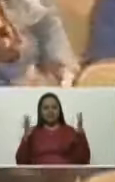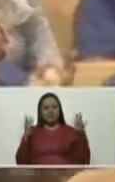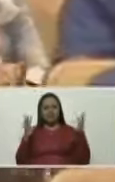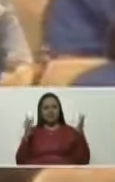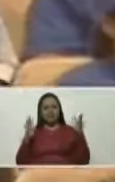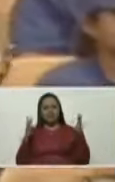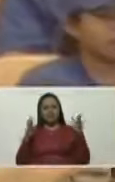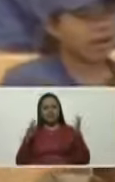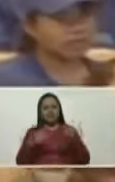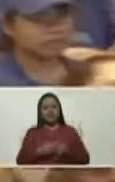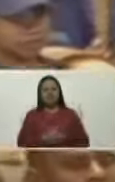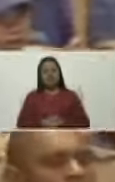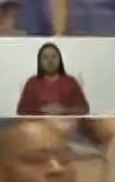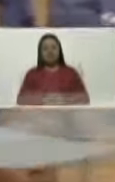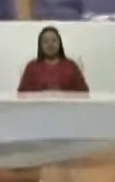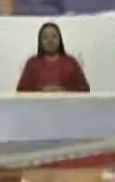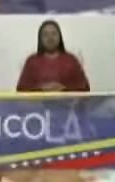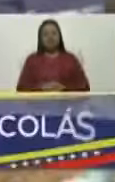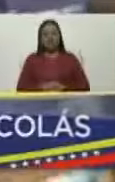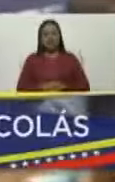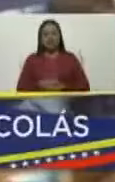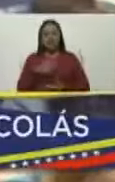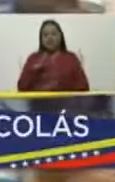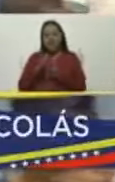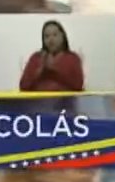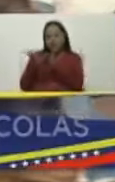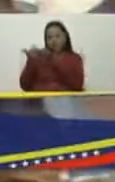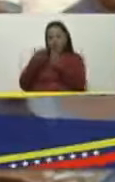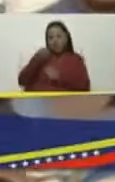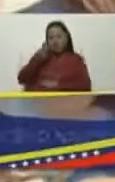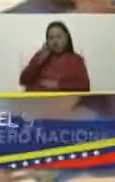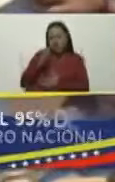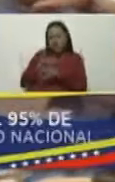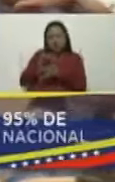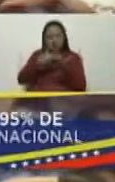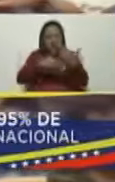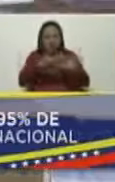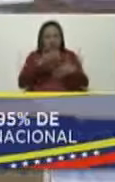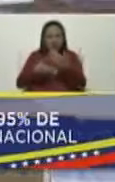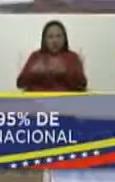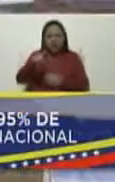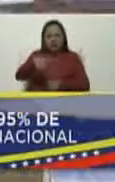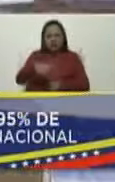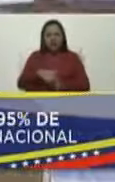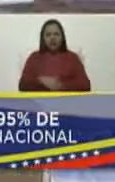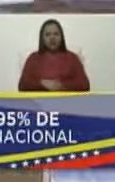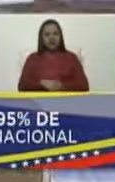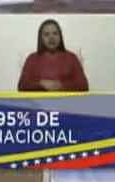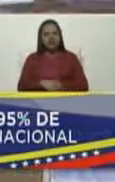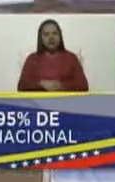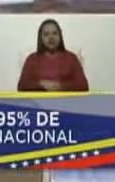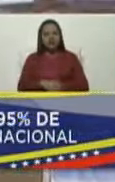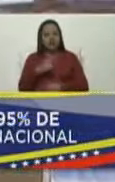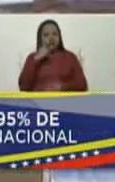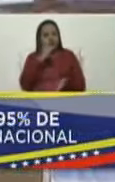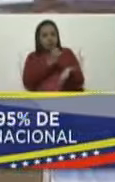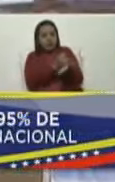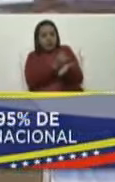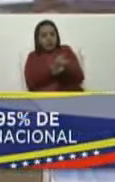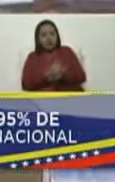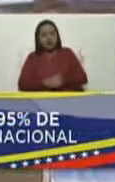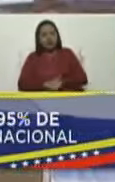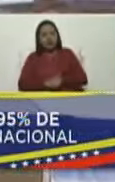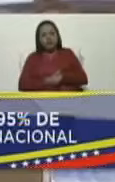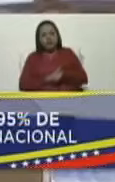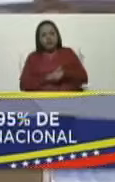Mira, tráenos un cafecito ahí, ¿vale? Para compartir un café aquí. Miren, ¿dónde